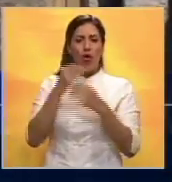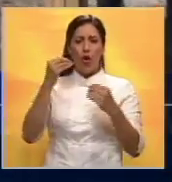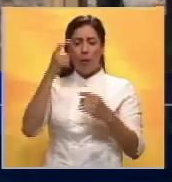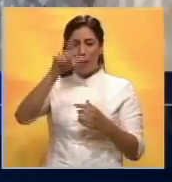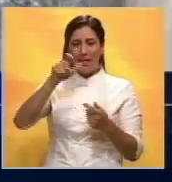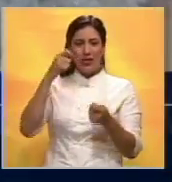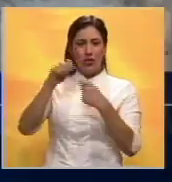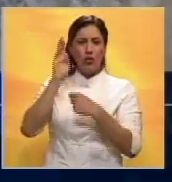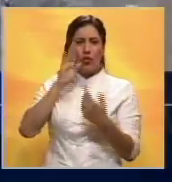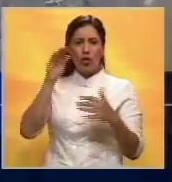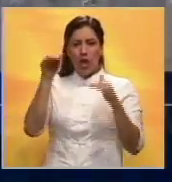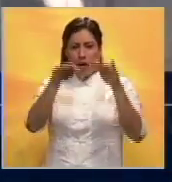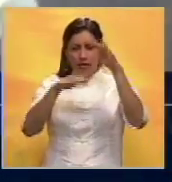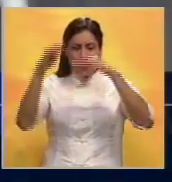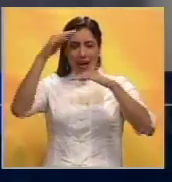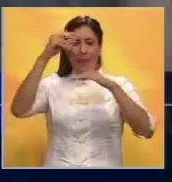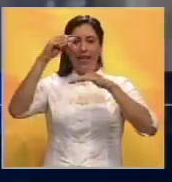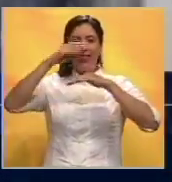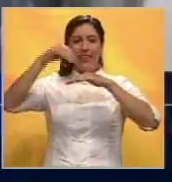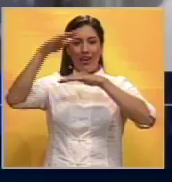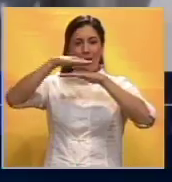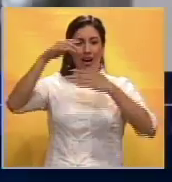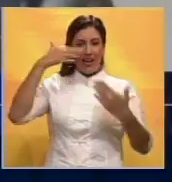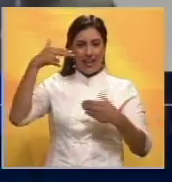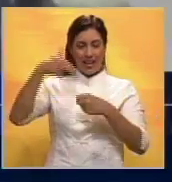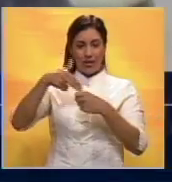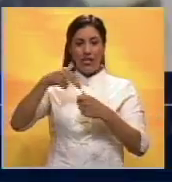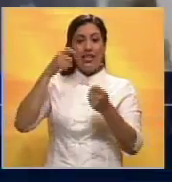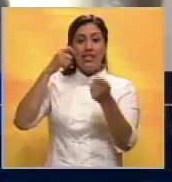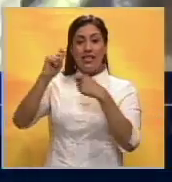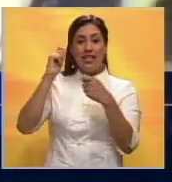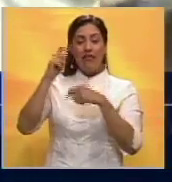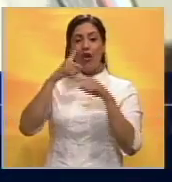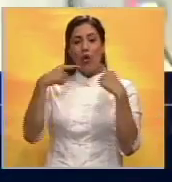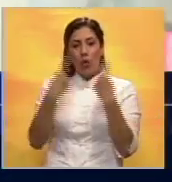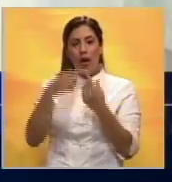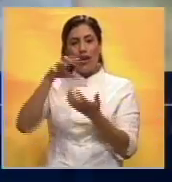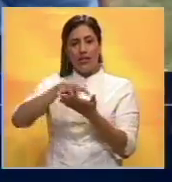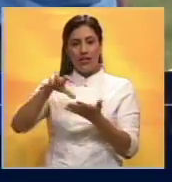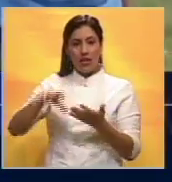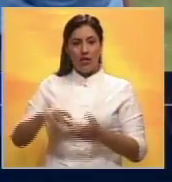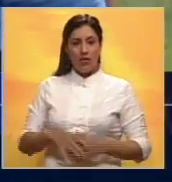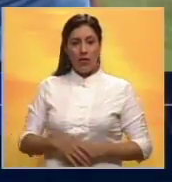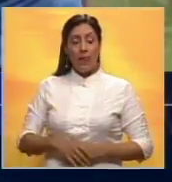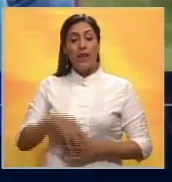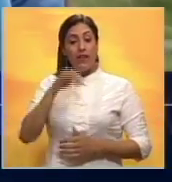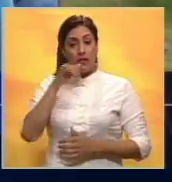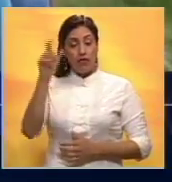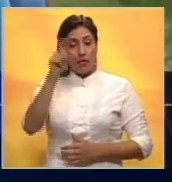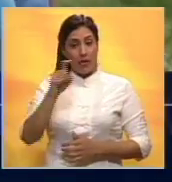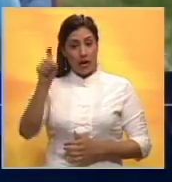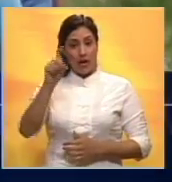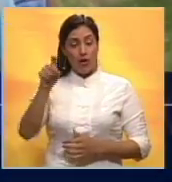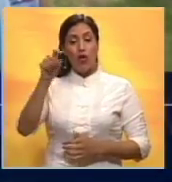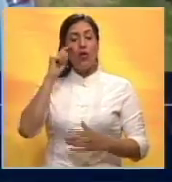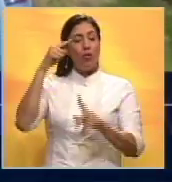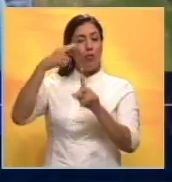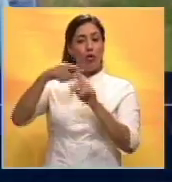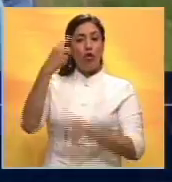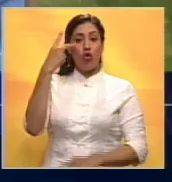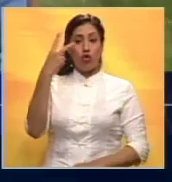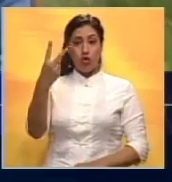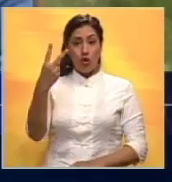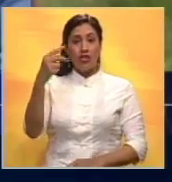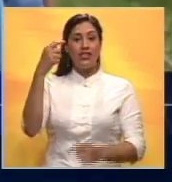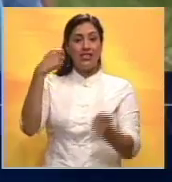Los Traficantes camuflaban entre carbón los galones de gasolina para venderlos en diferentes regiones noticias Caracol ubicó a dos de los